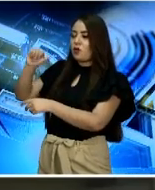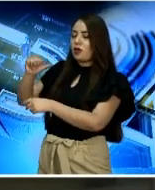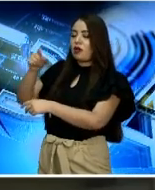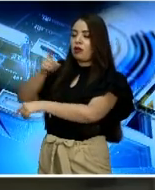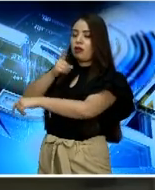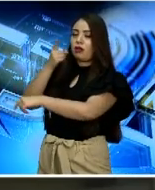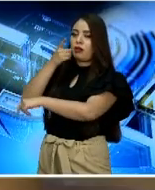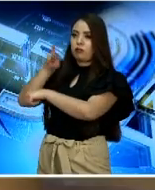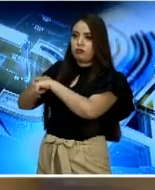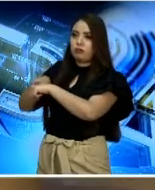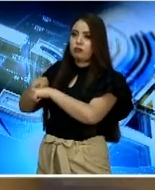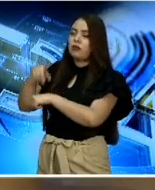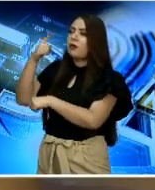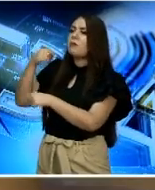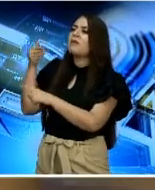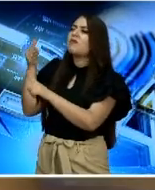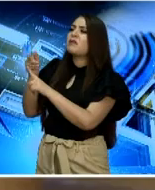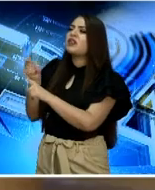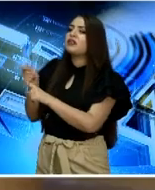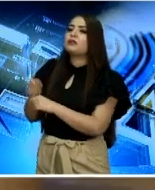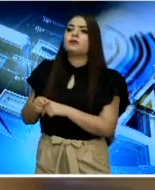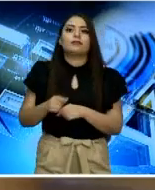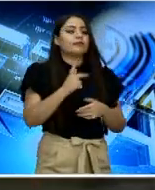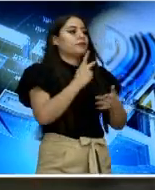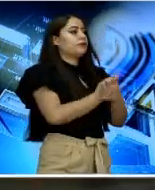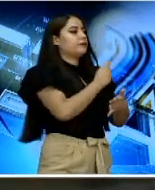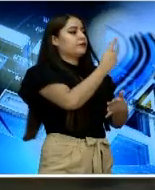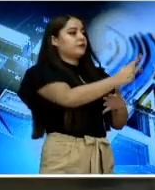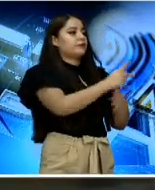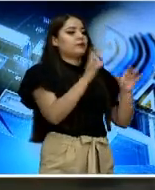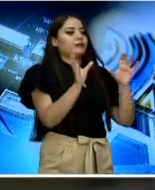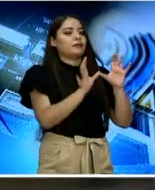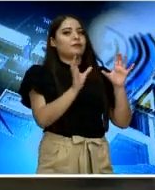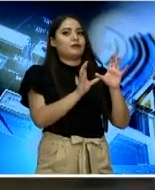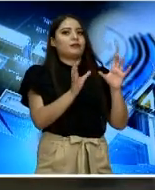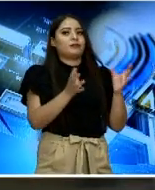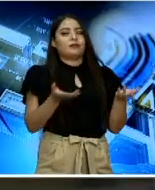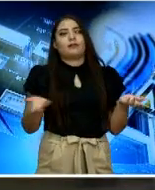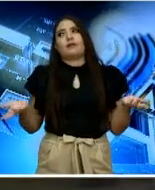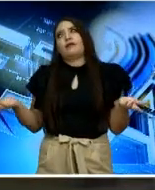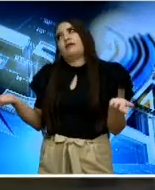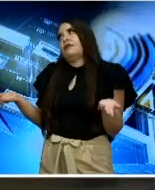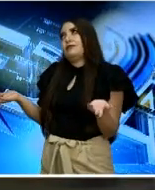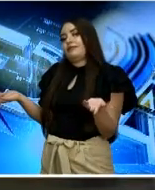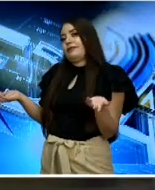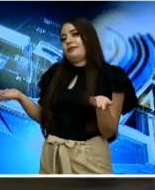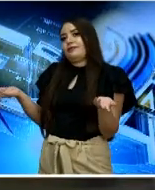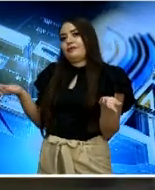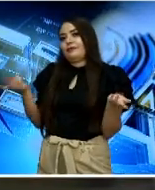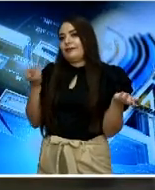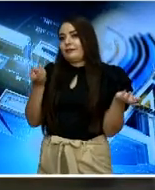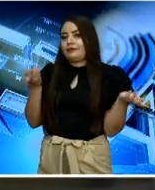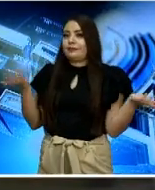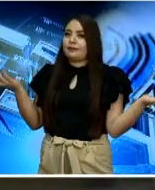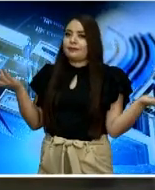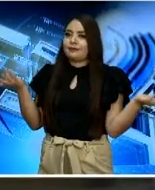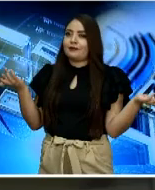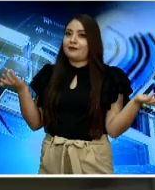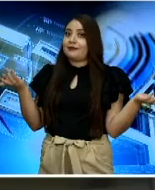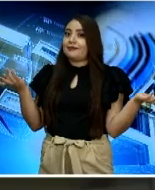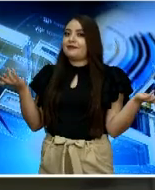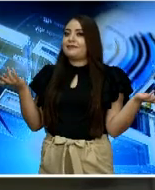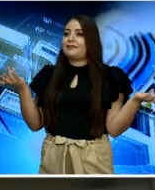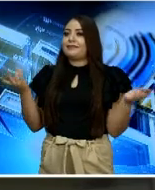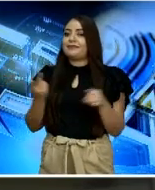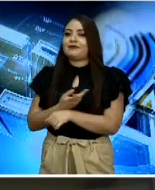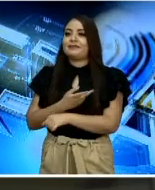objetivo? Le van a entregar el papel al niño de graduación. Pues mire, eso ya es a toro pasado. Hay una publicación también